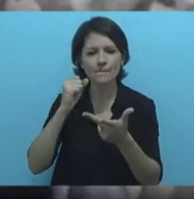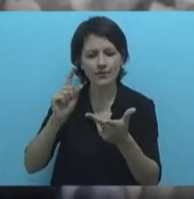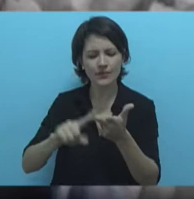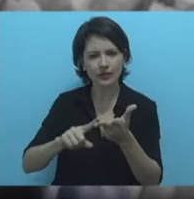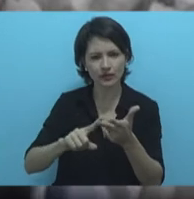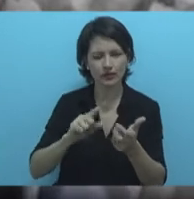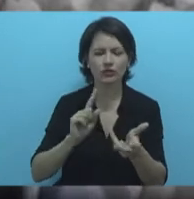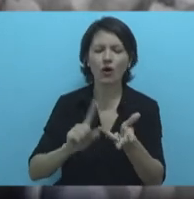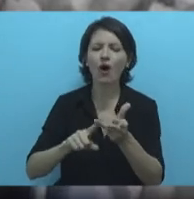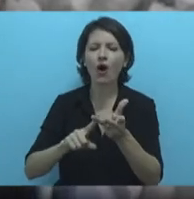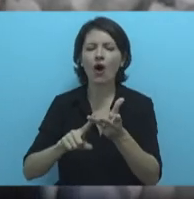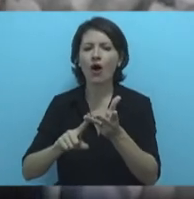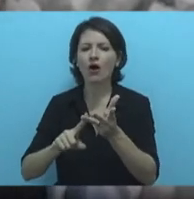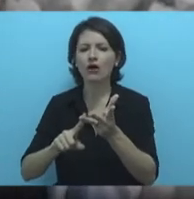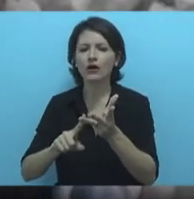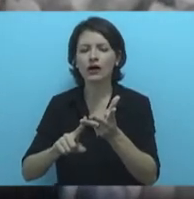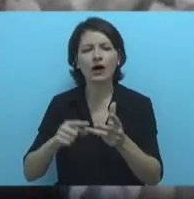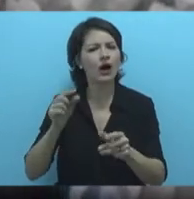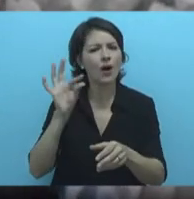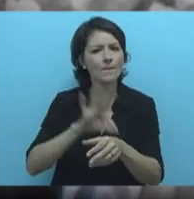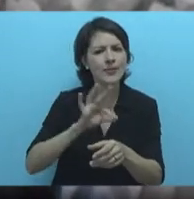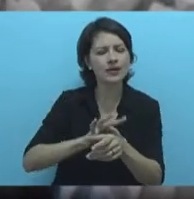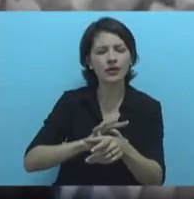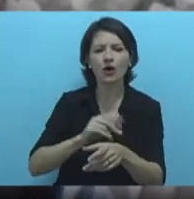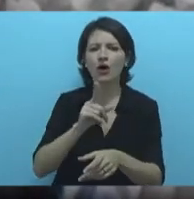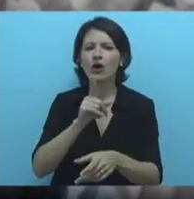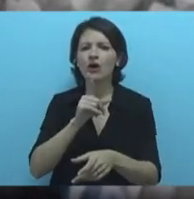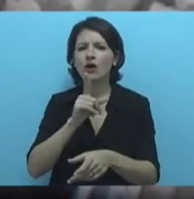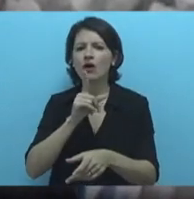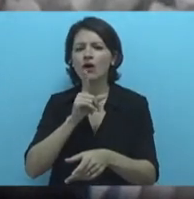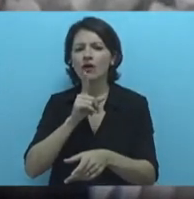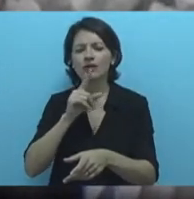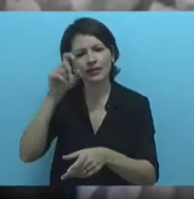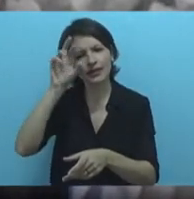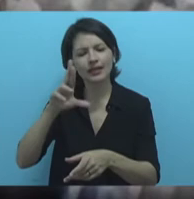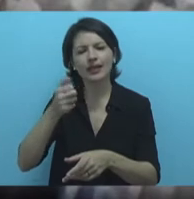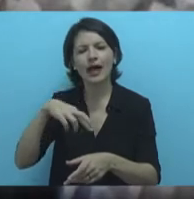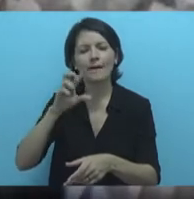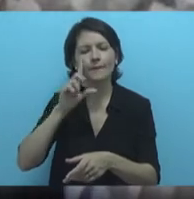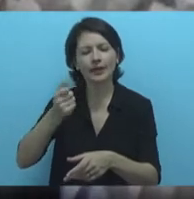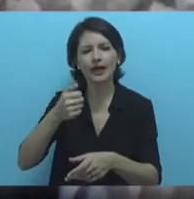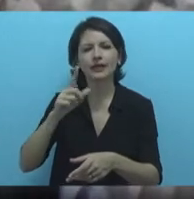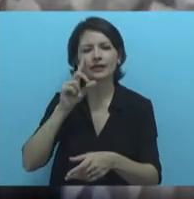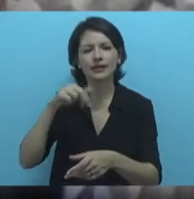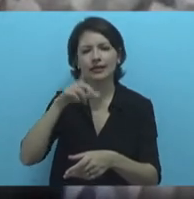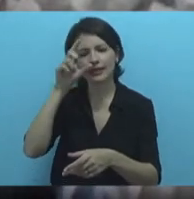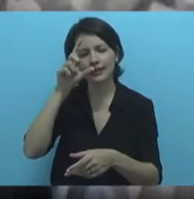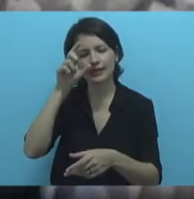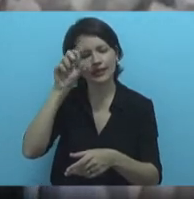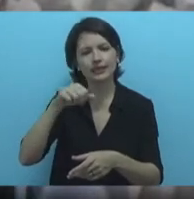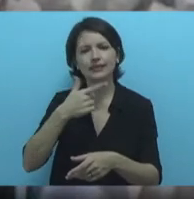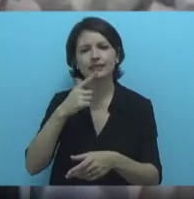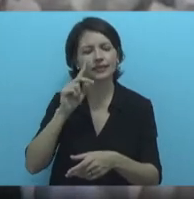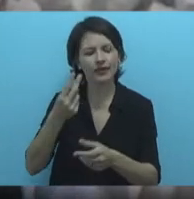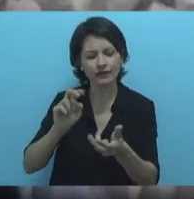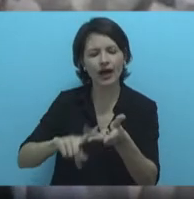intensiva tenga un básico de 58 mil pesos por mes que